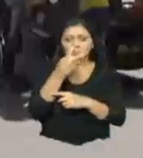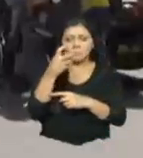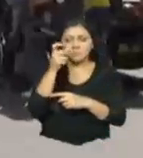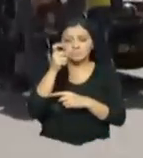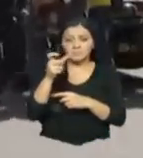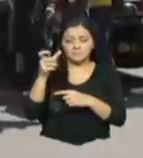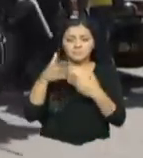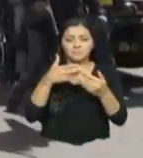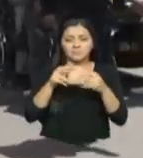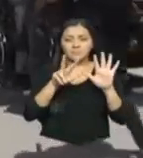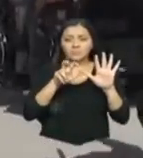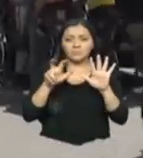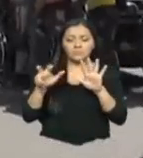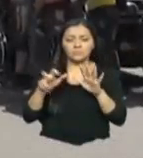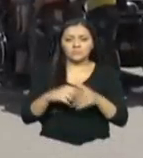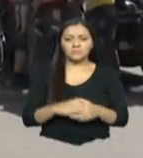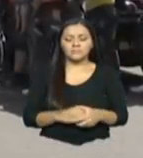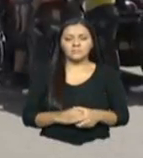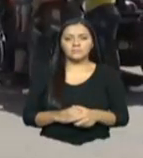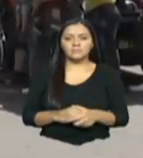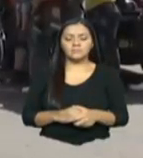personas.